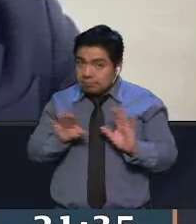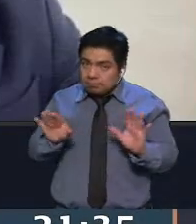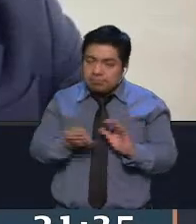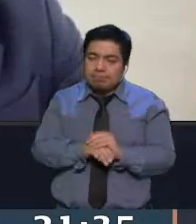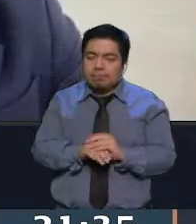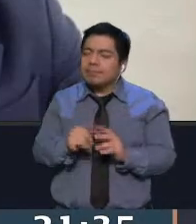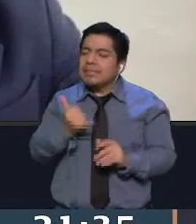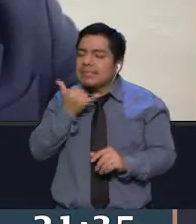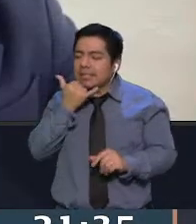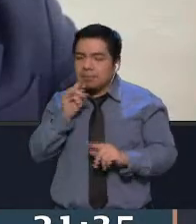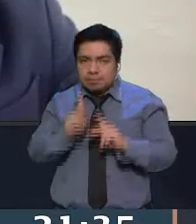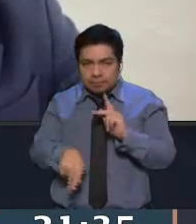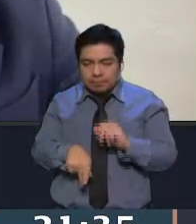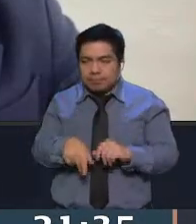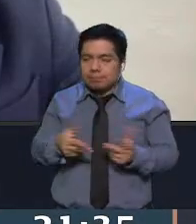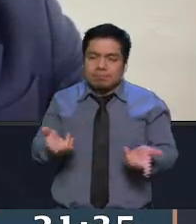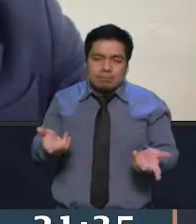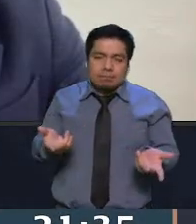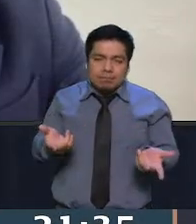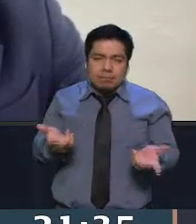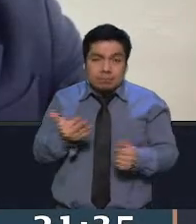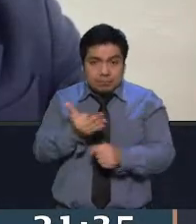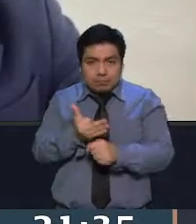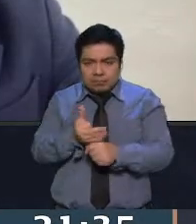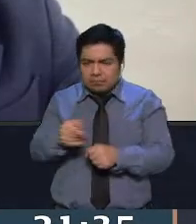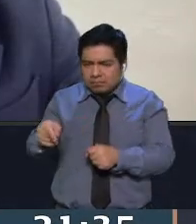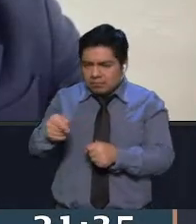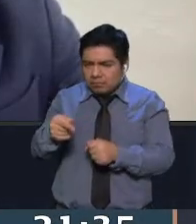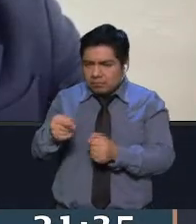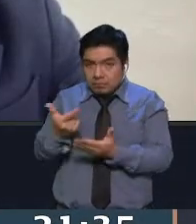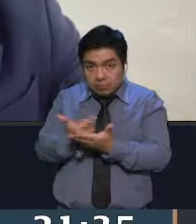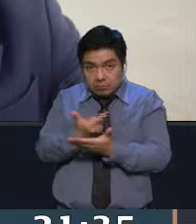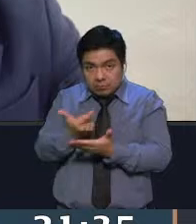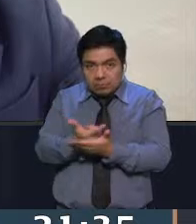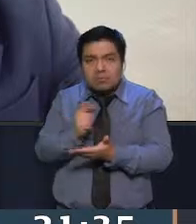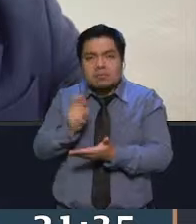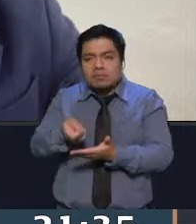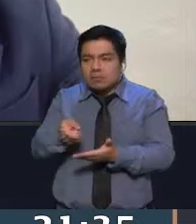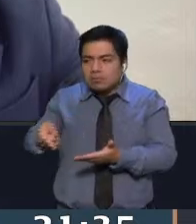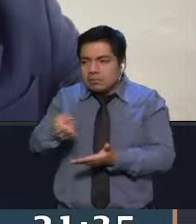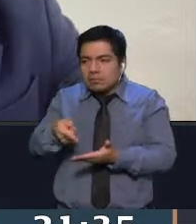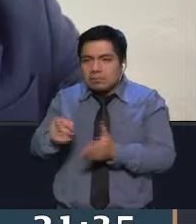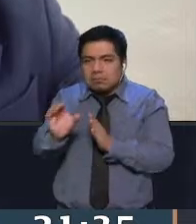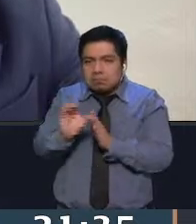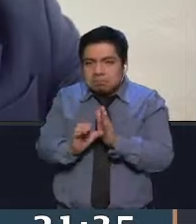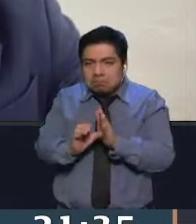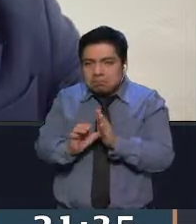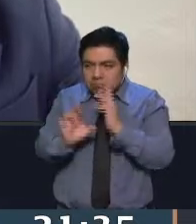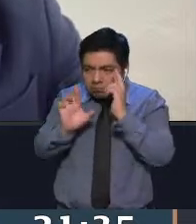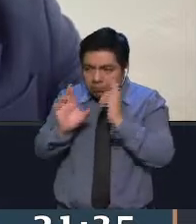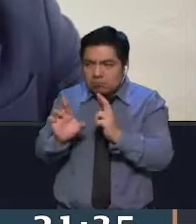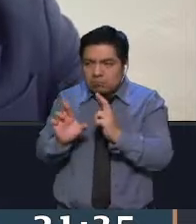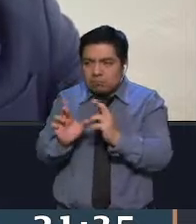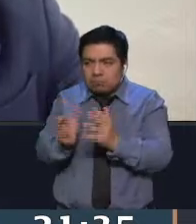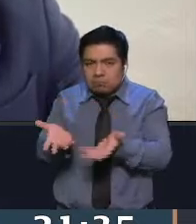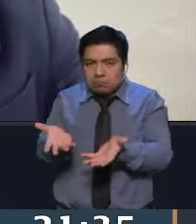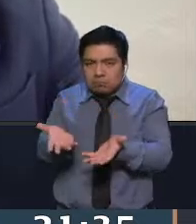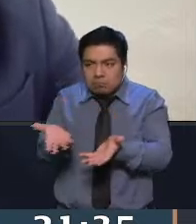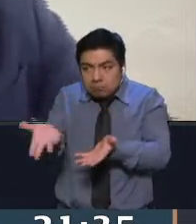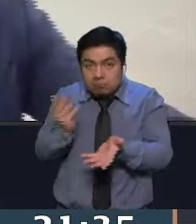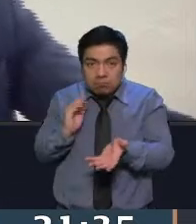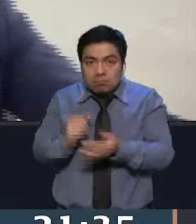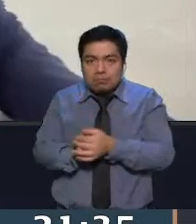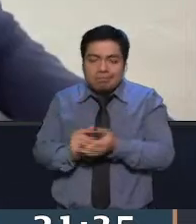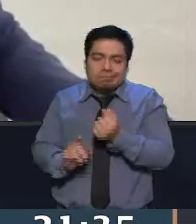nada más que te interrumpa, pero pues, en teoría son los poseedores de la fe pública. Pero bueno, en fin. Ese es el grave problema y